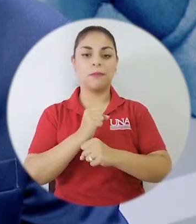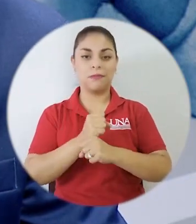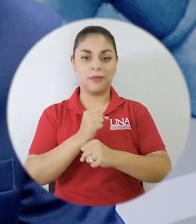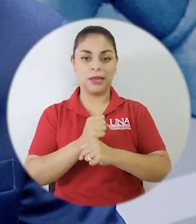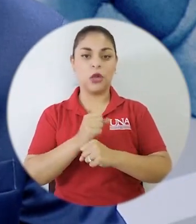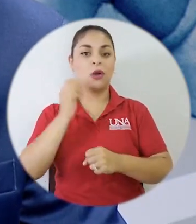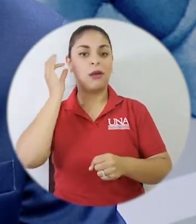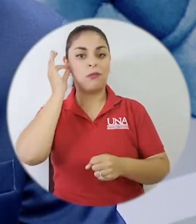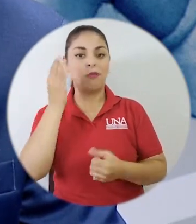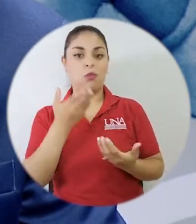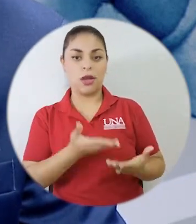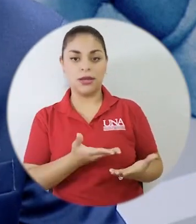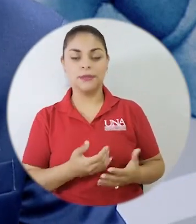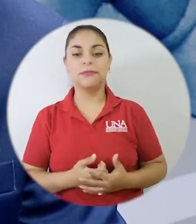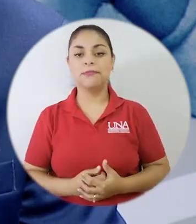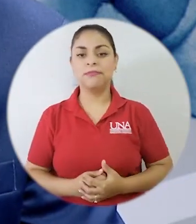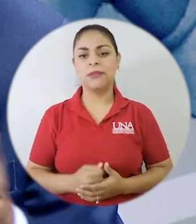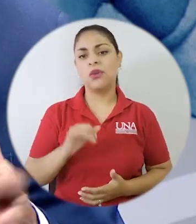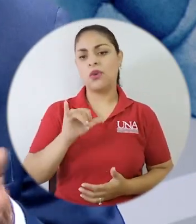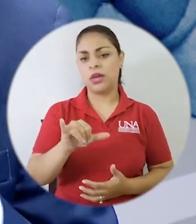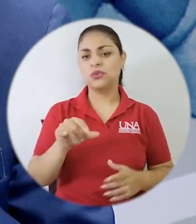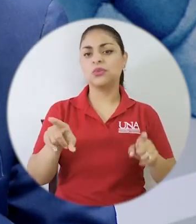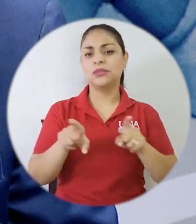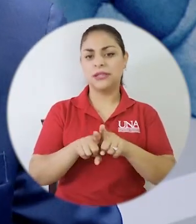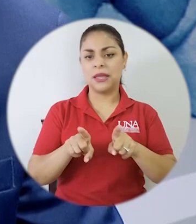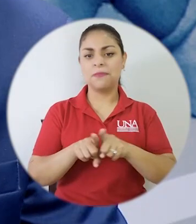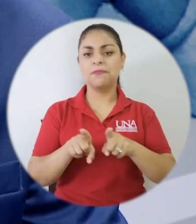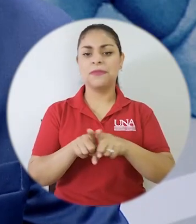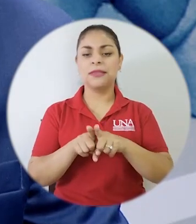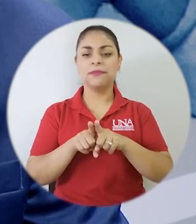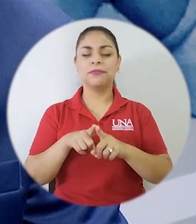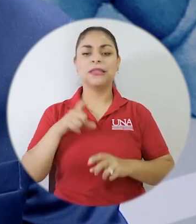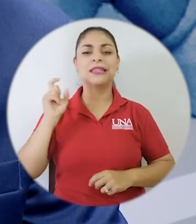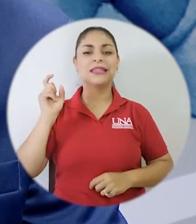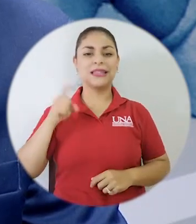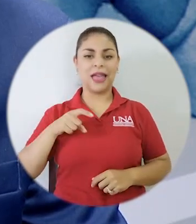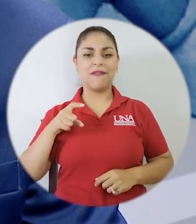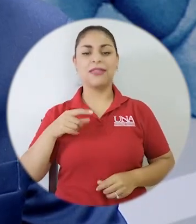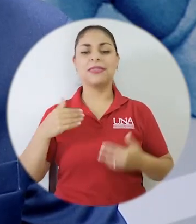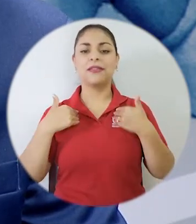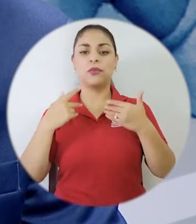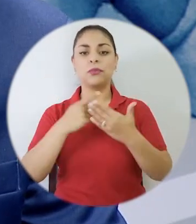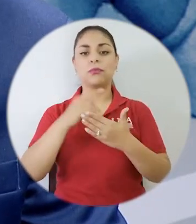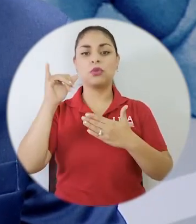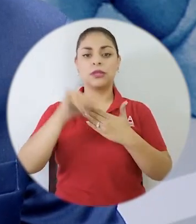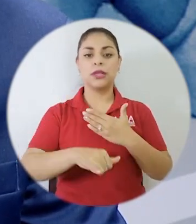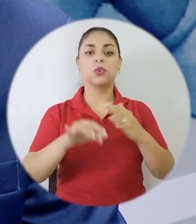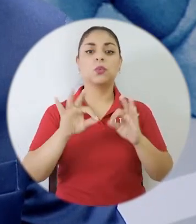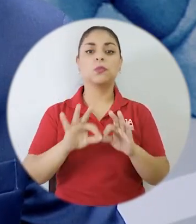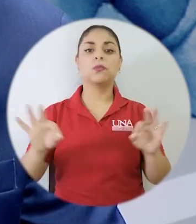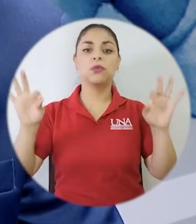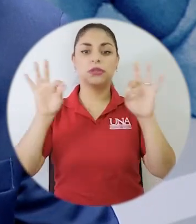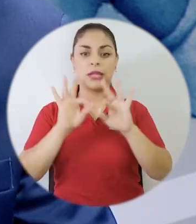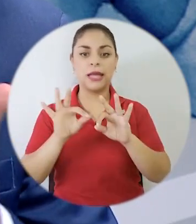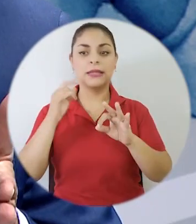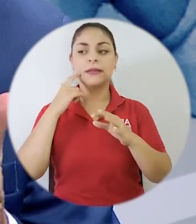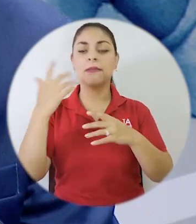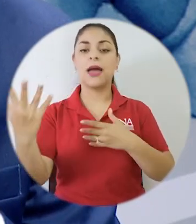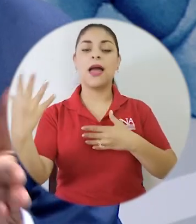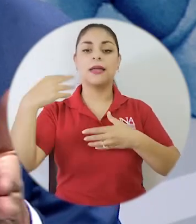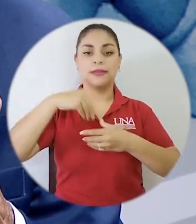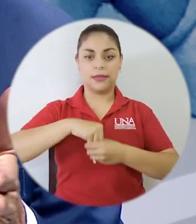del empleo de la mano de obra femenina. Pero esto también tiene que ser un proyecto importante también